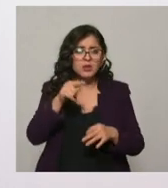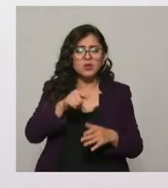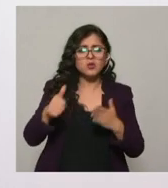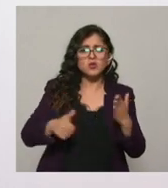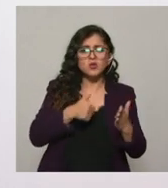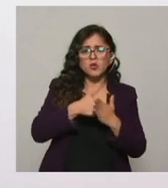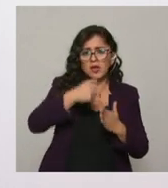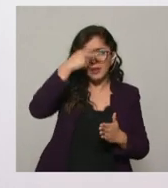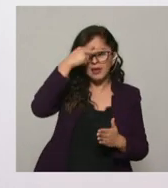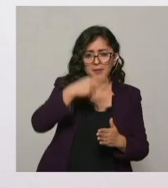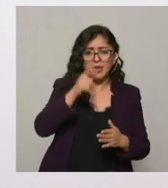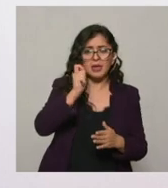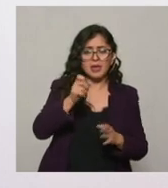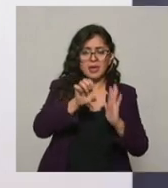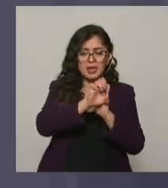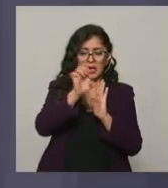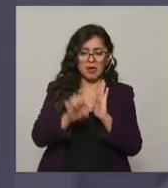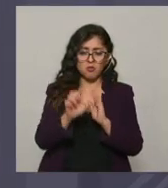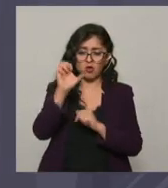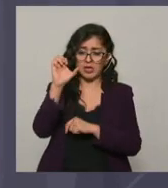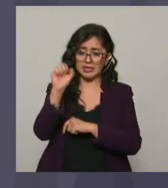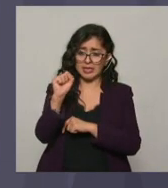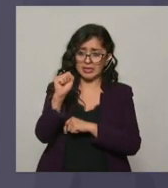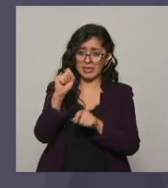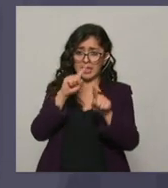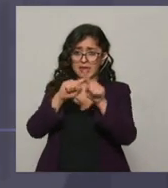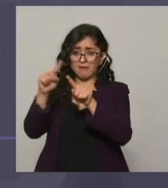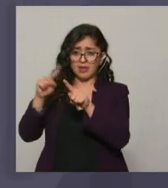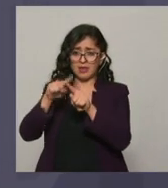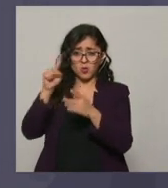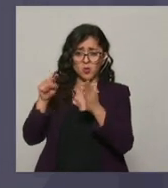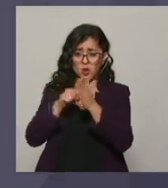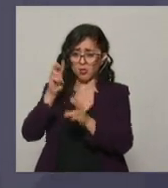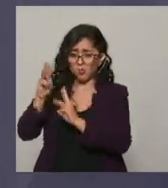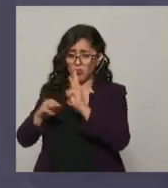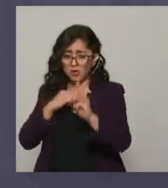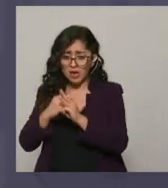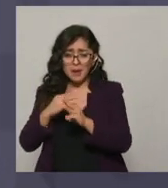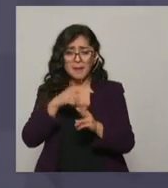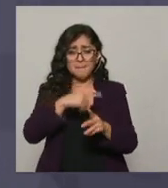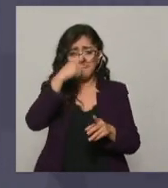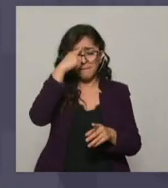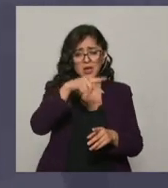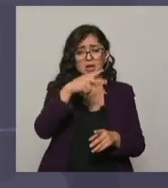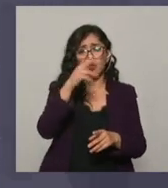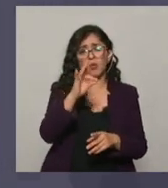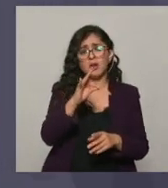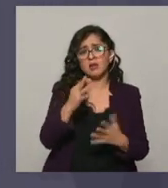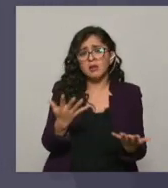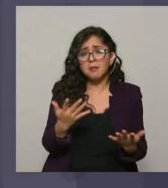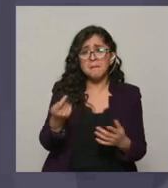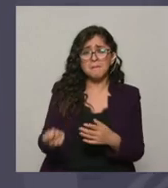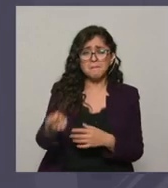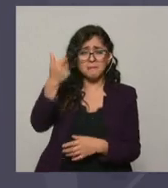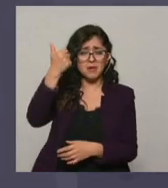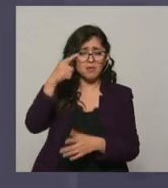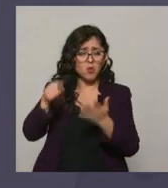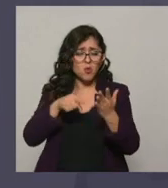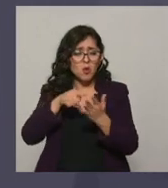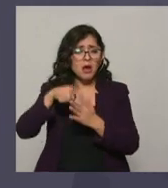de 60 a nivel mundial. Evidentemente, pues los primeros lugares los ocupan países asiáticos